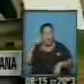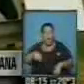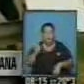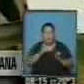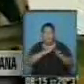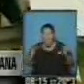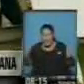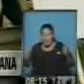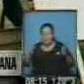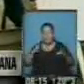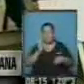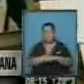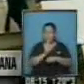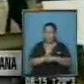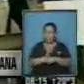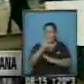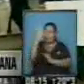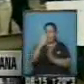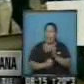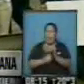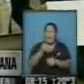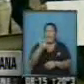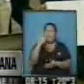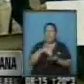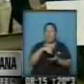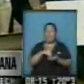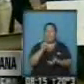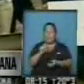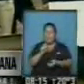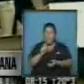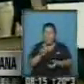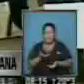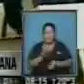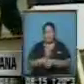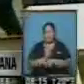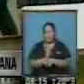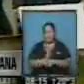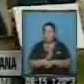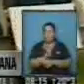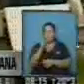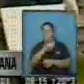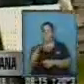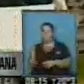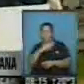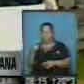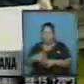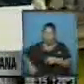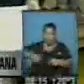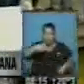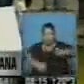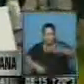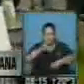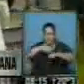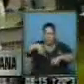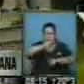meses representó un descuento de casi 2 millones de pesos, que prácticamente se lo está sacando del bolsillo a los